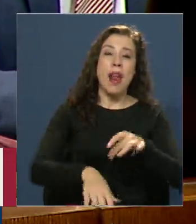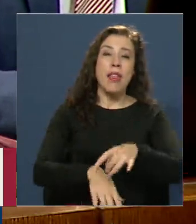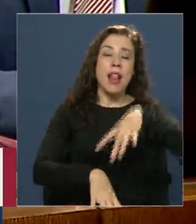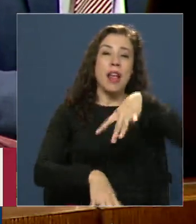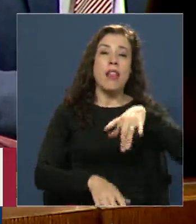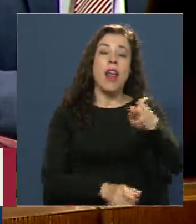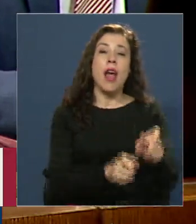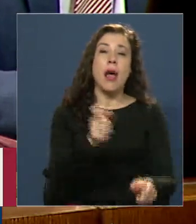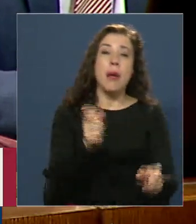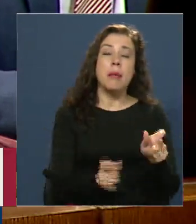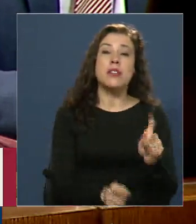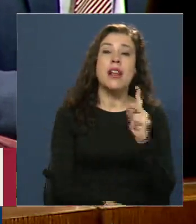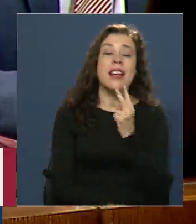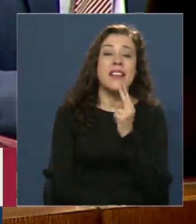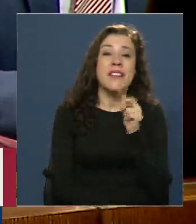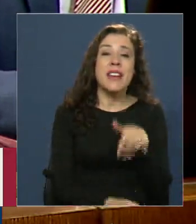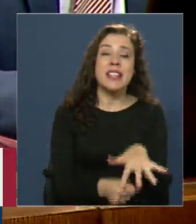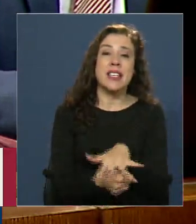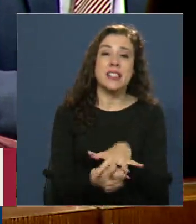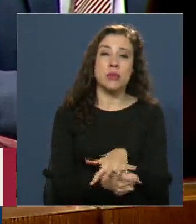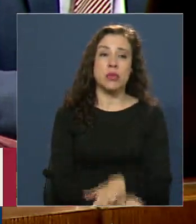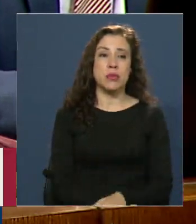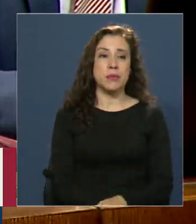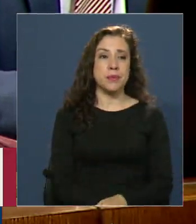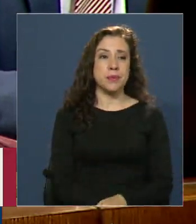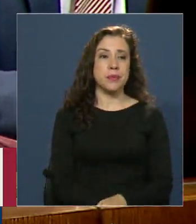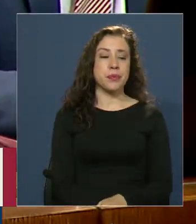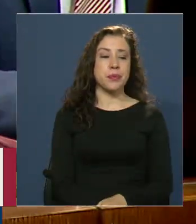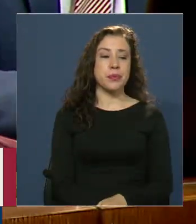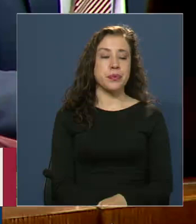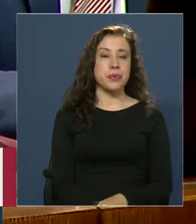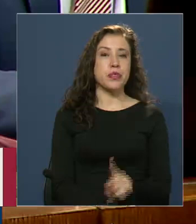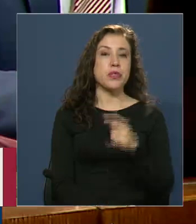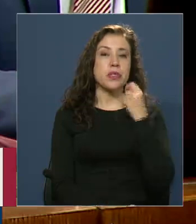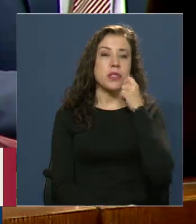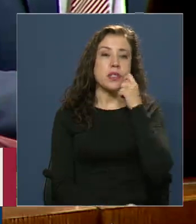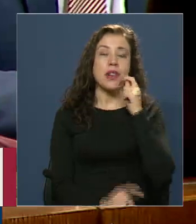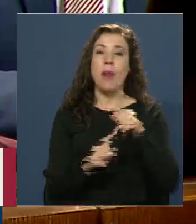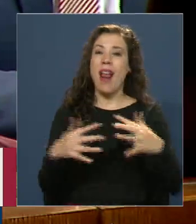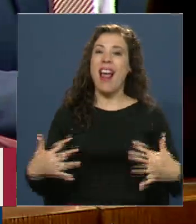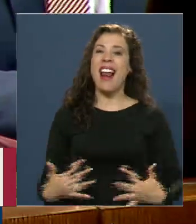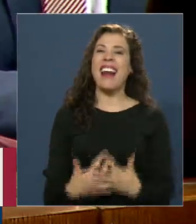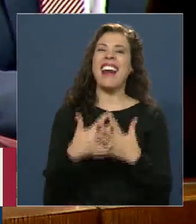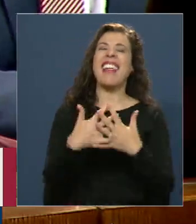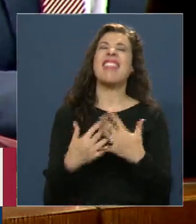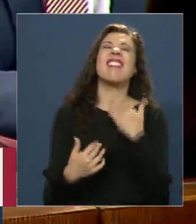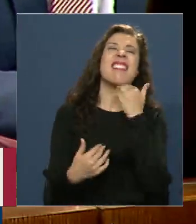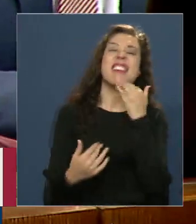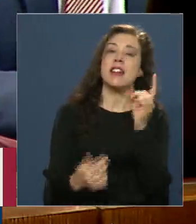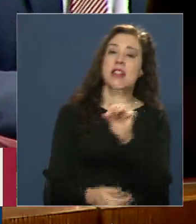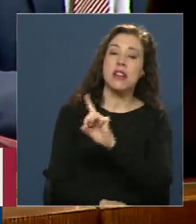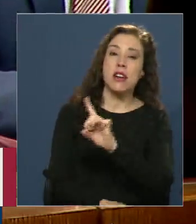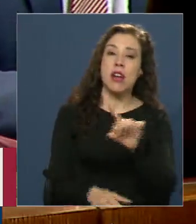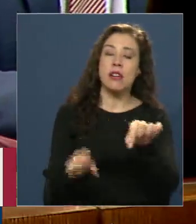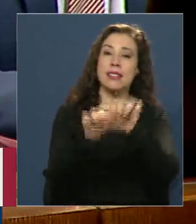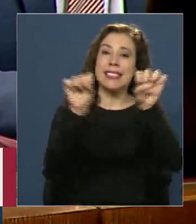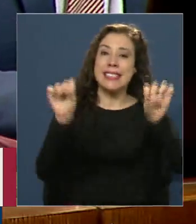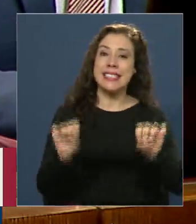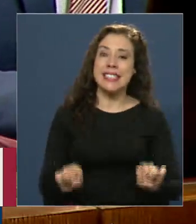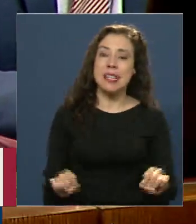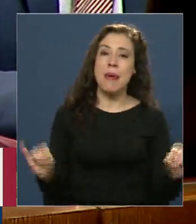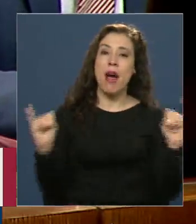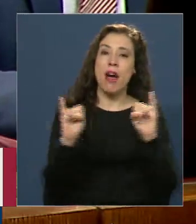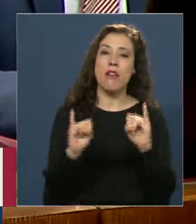aquel o aquellos que se encuentren en esta situación. Esto no se trata de una red ni una simple plataforma, es un sistema, una